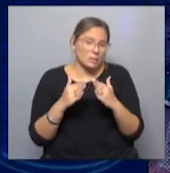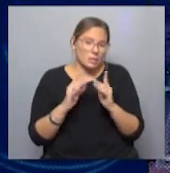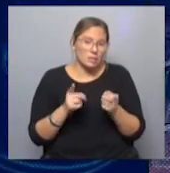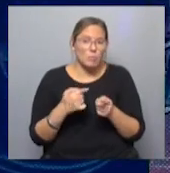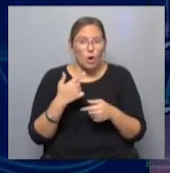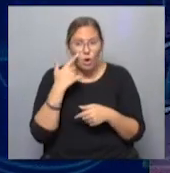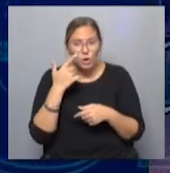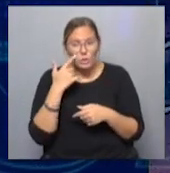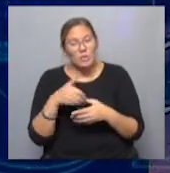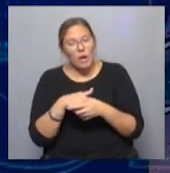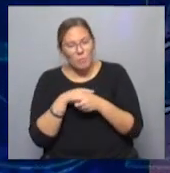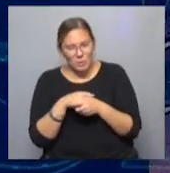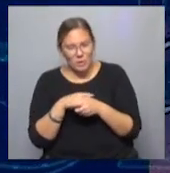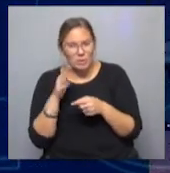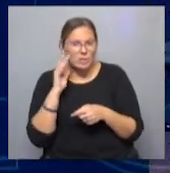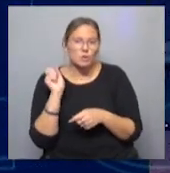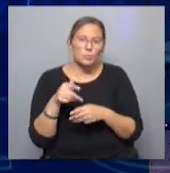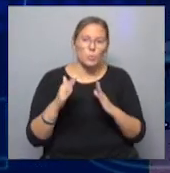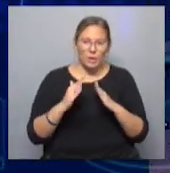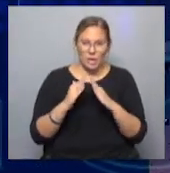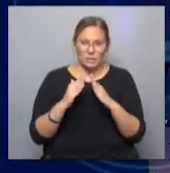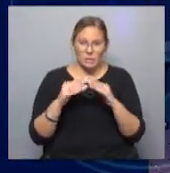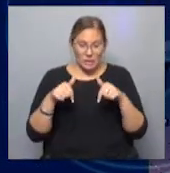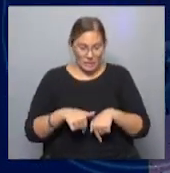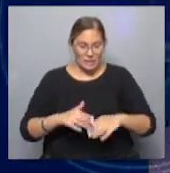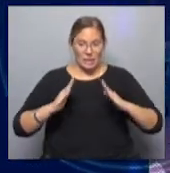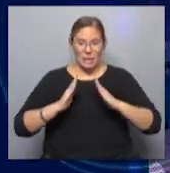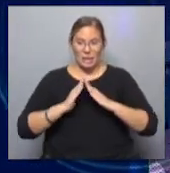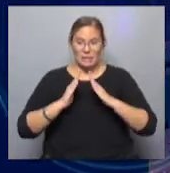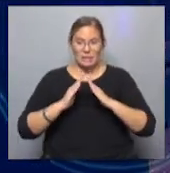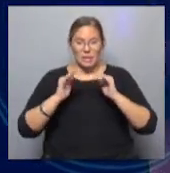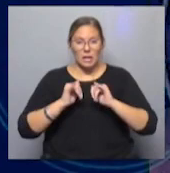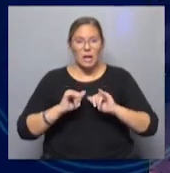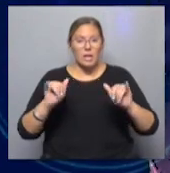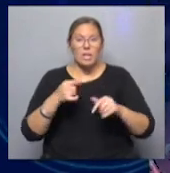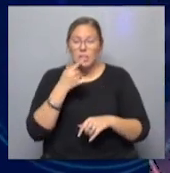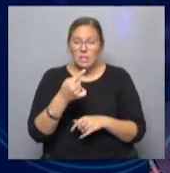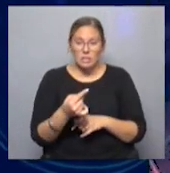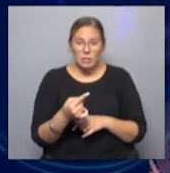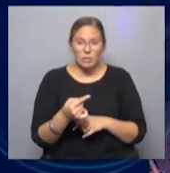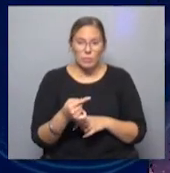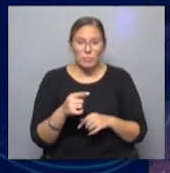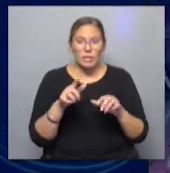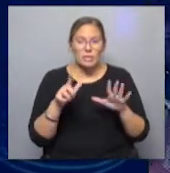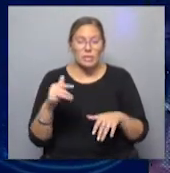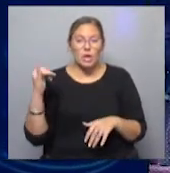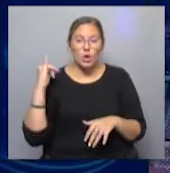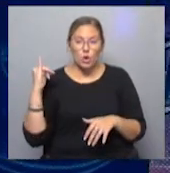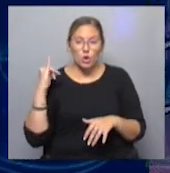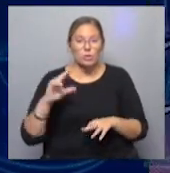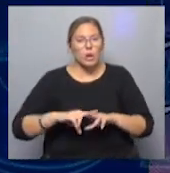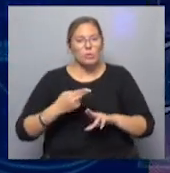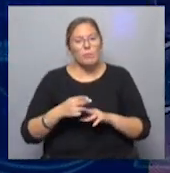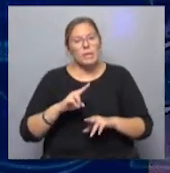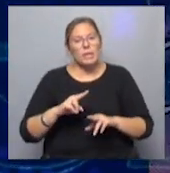ahora, conociendo a mi amigo, sé que es su casa. Así que desde esta casa a anunciar esto que estás diciendo, que es el 7 en Colonia, lo vuelvo a